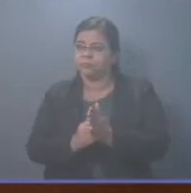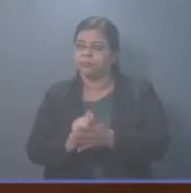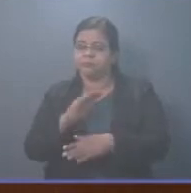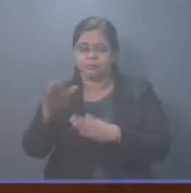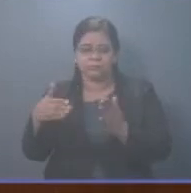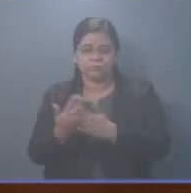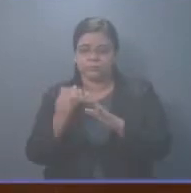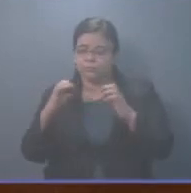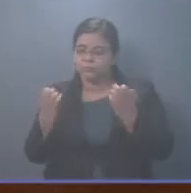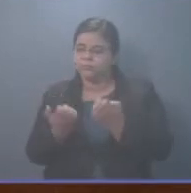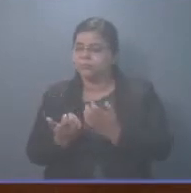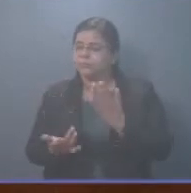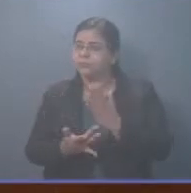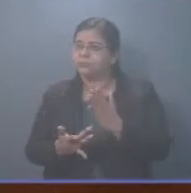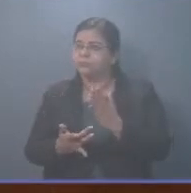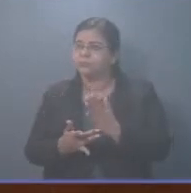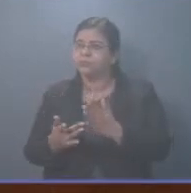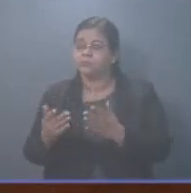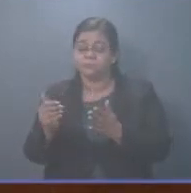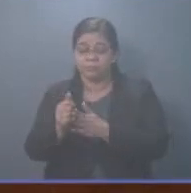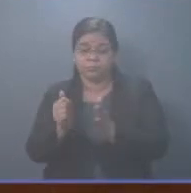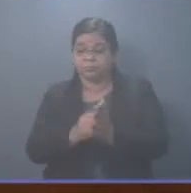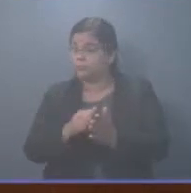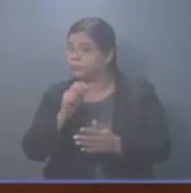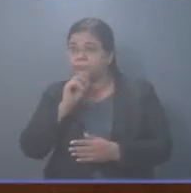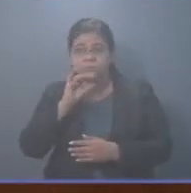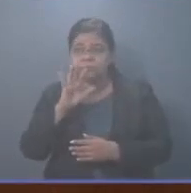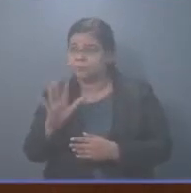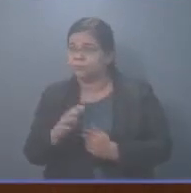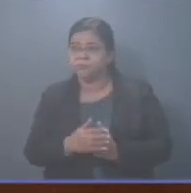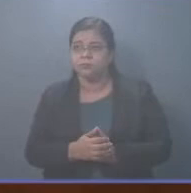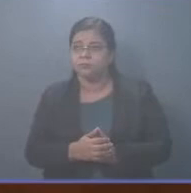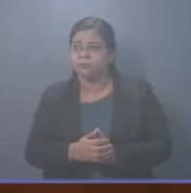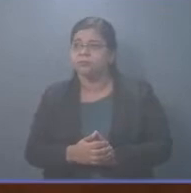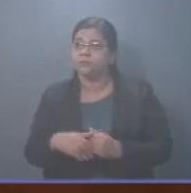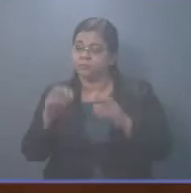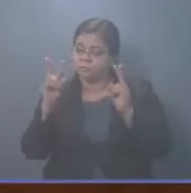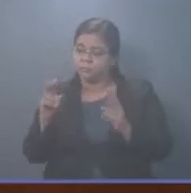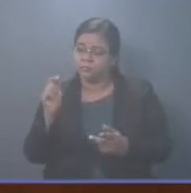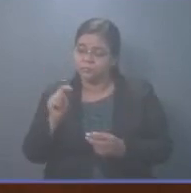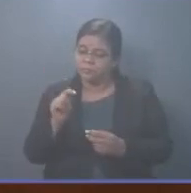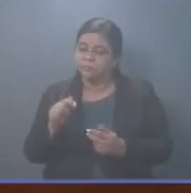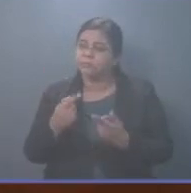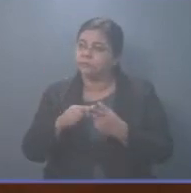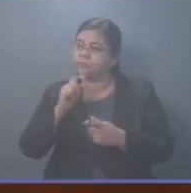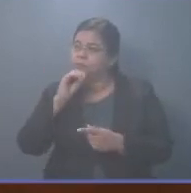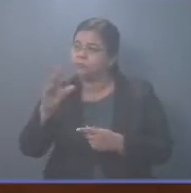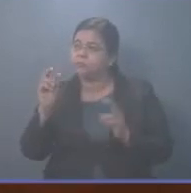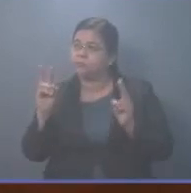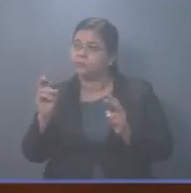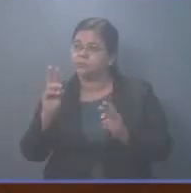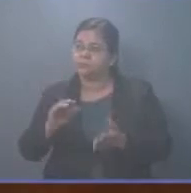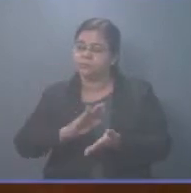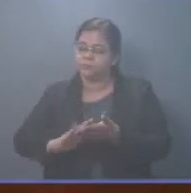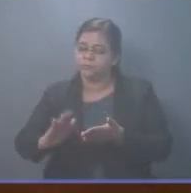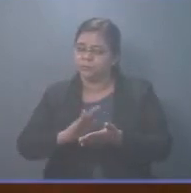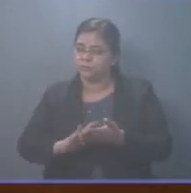equipo técnico, el artículo no se refiere a este tema, sino que habla de financiamiento.